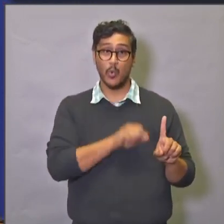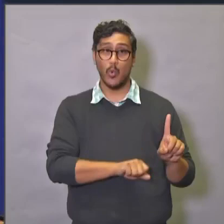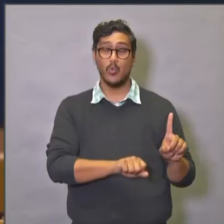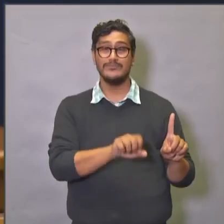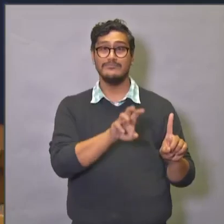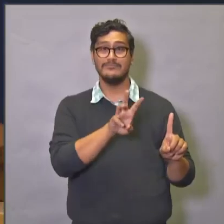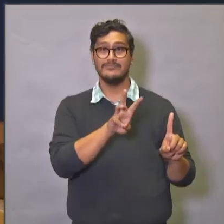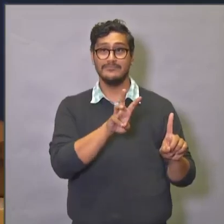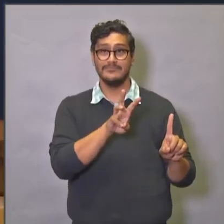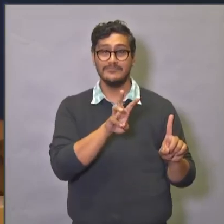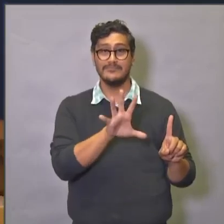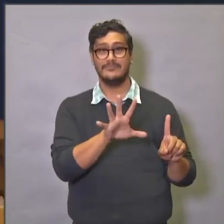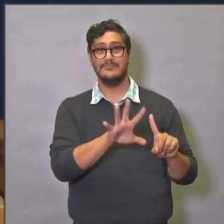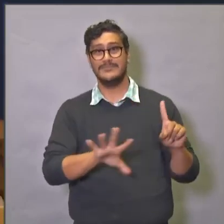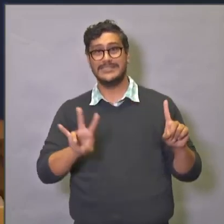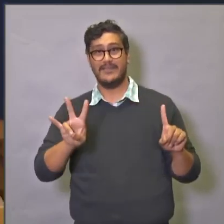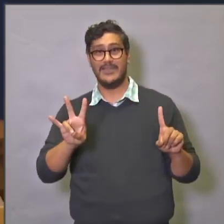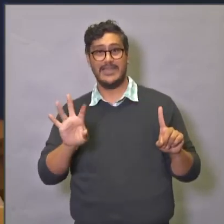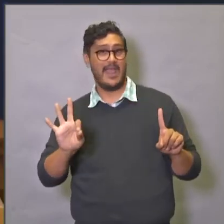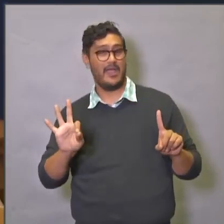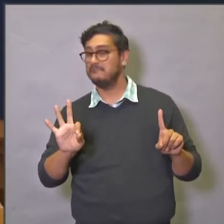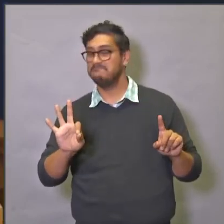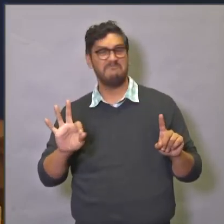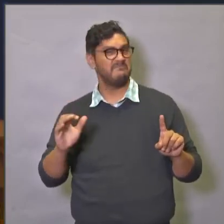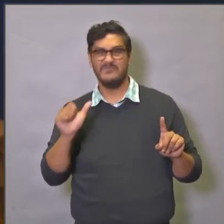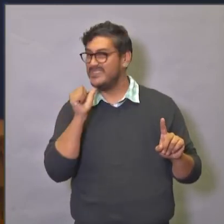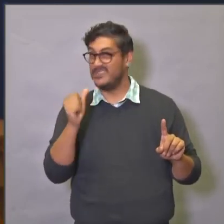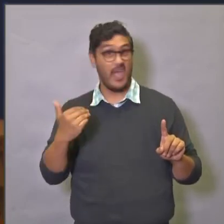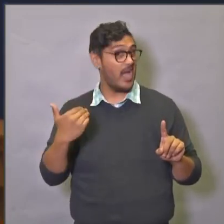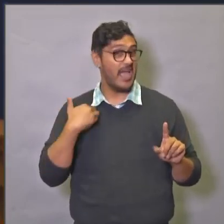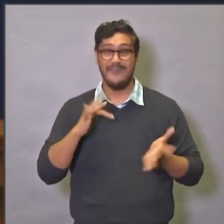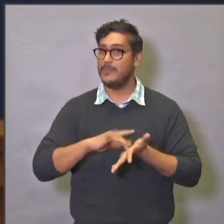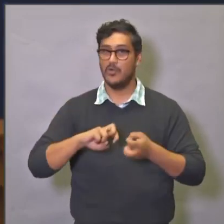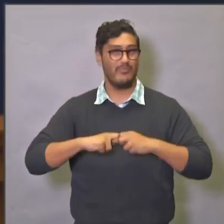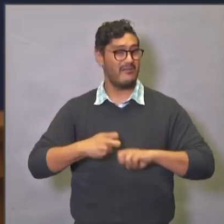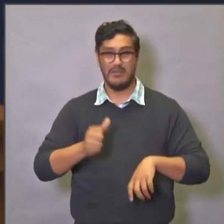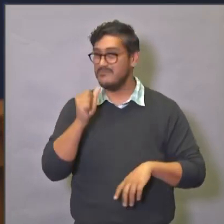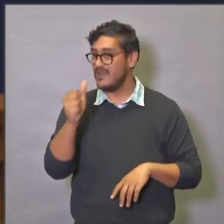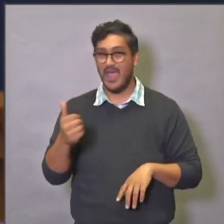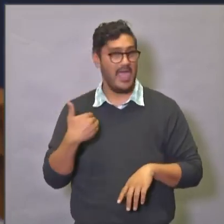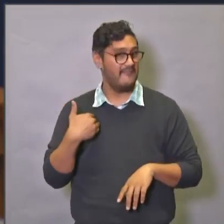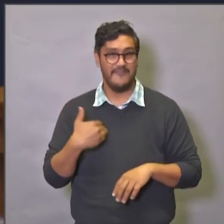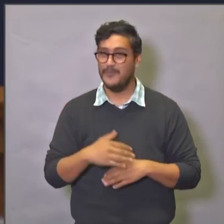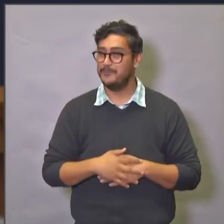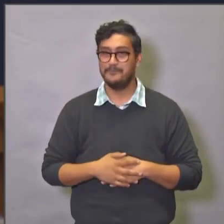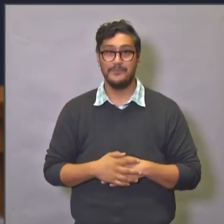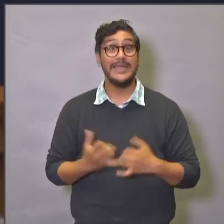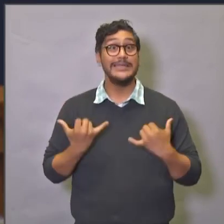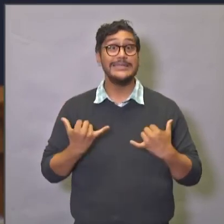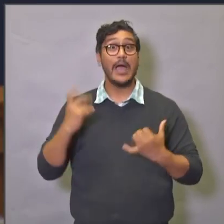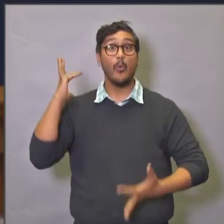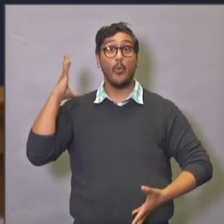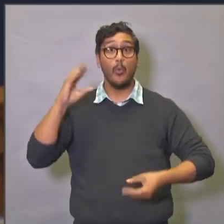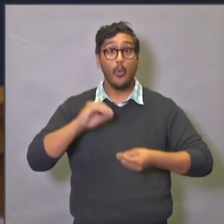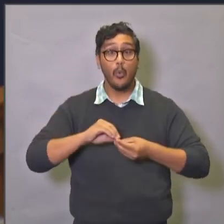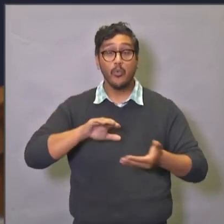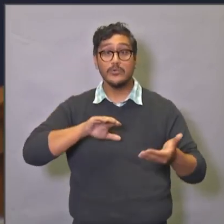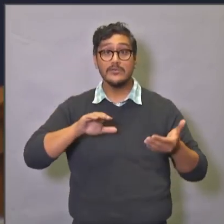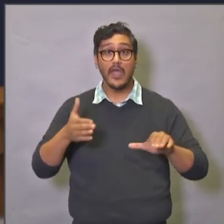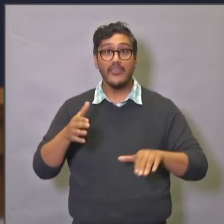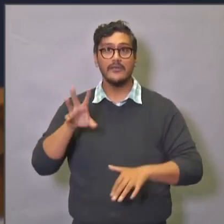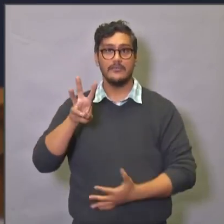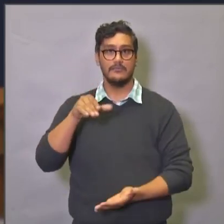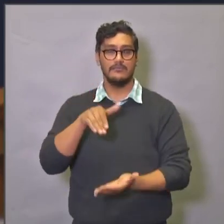y 79 años y no tenía ningún problema delicado de salud. Esto eleva el número total de fallecimientos